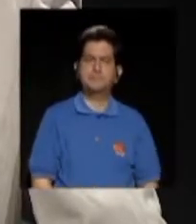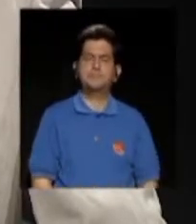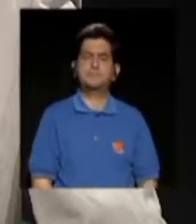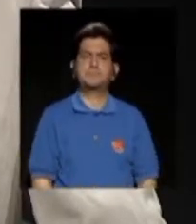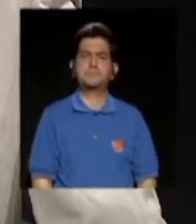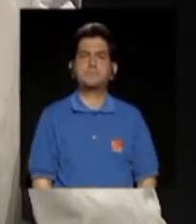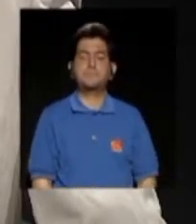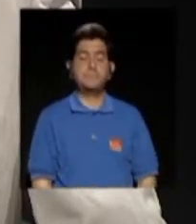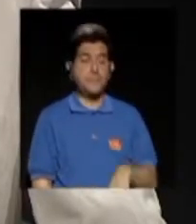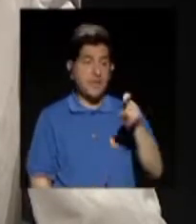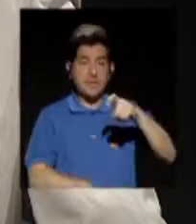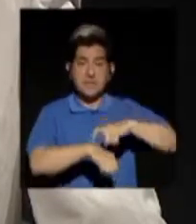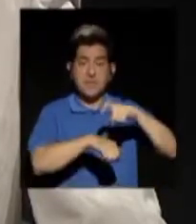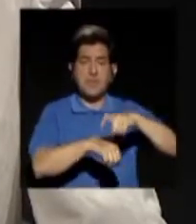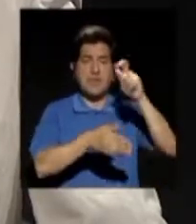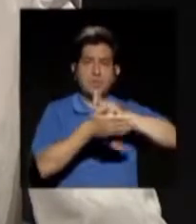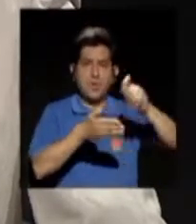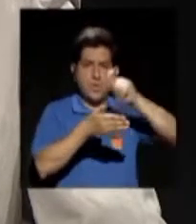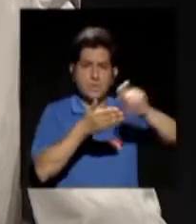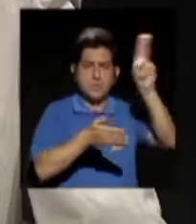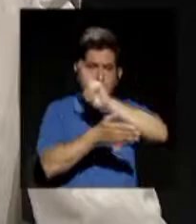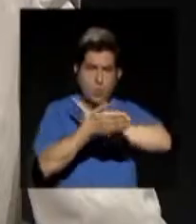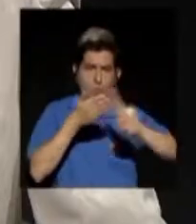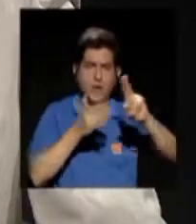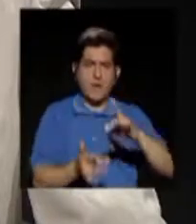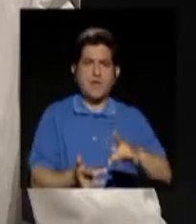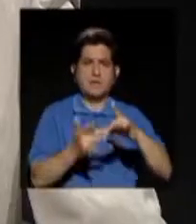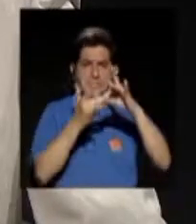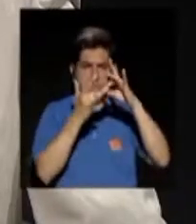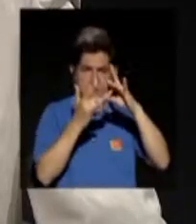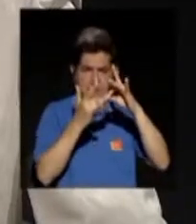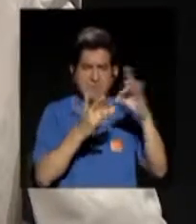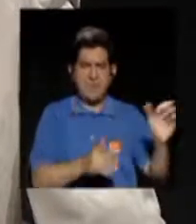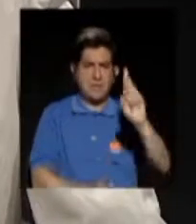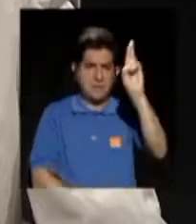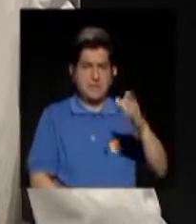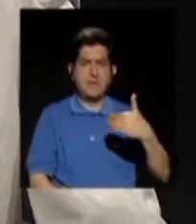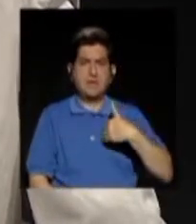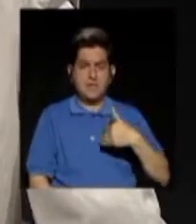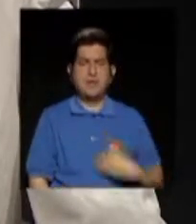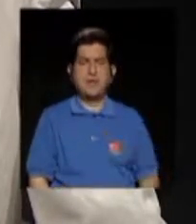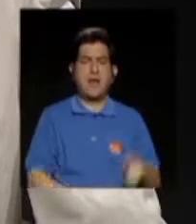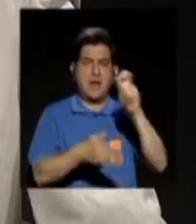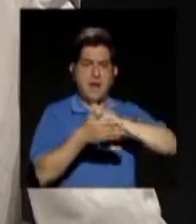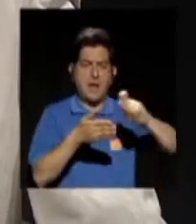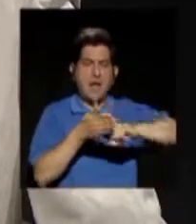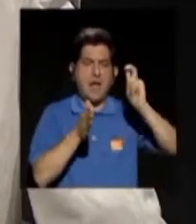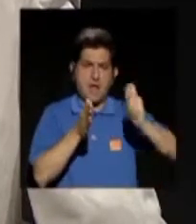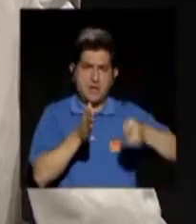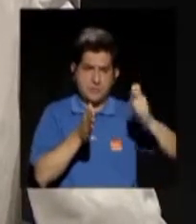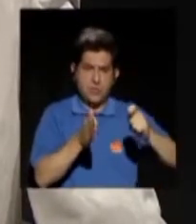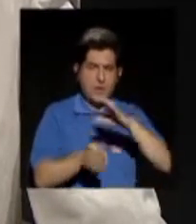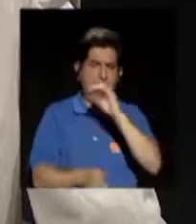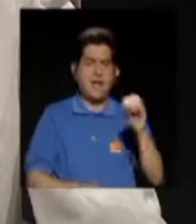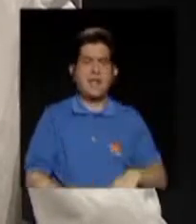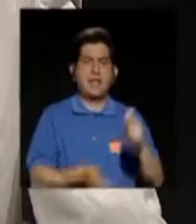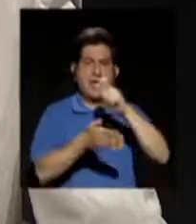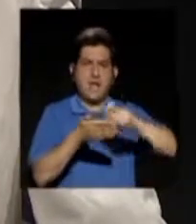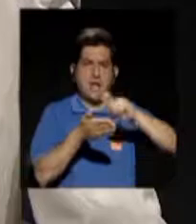las escuelas universitarias principales que había en ese momento en Costa Rica, la Escuela de Derecho y la Escuela de